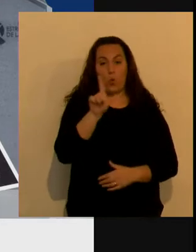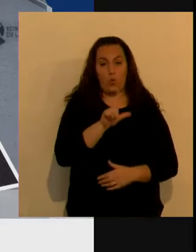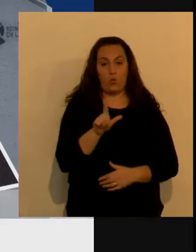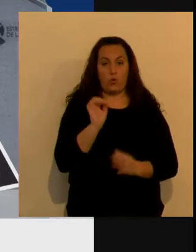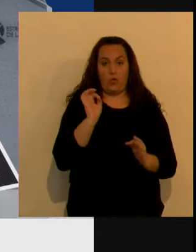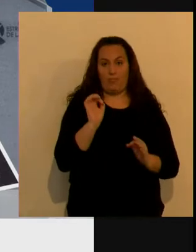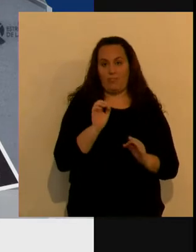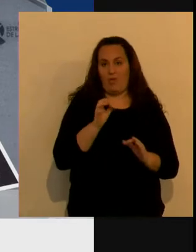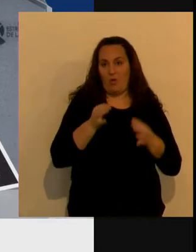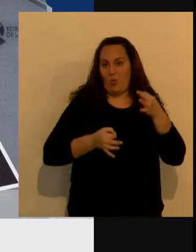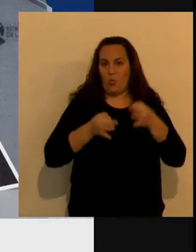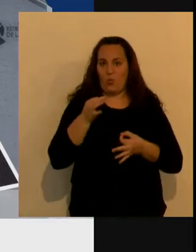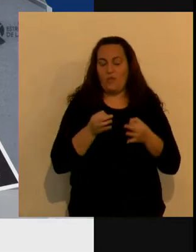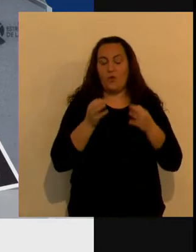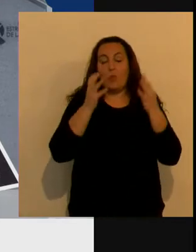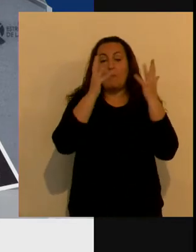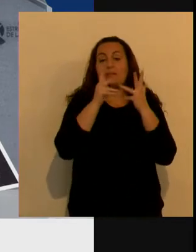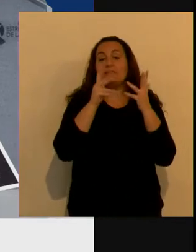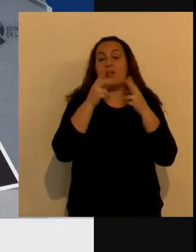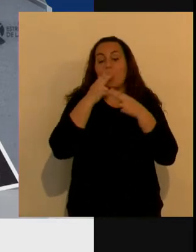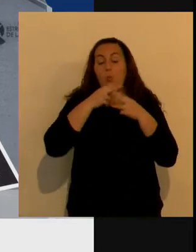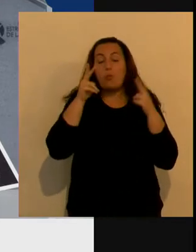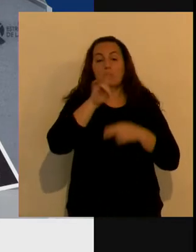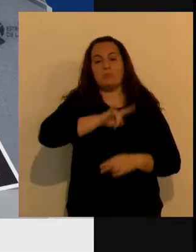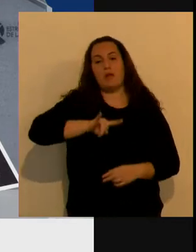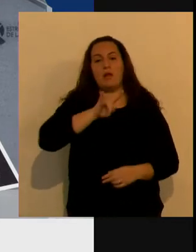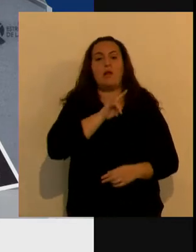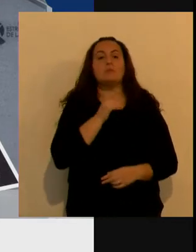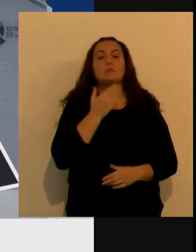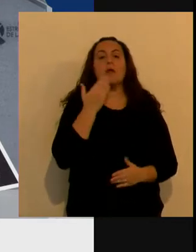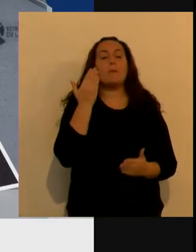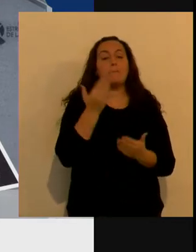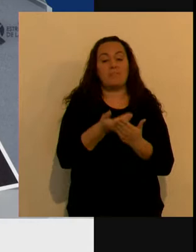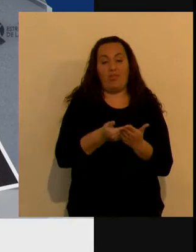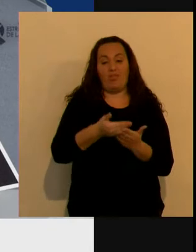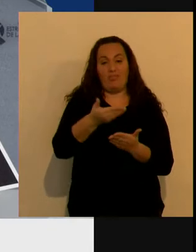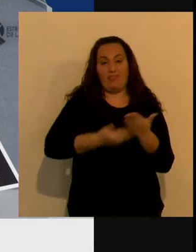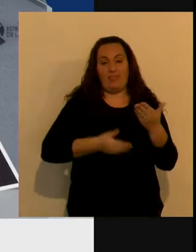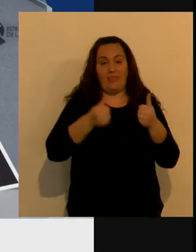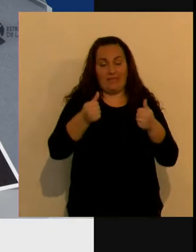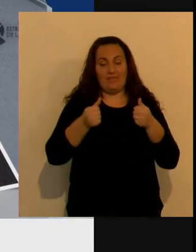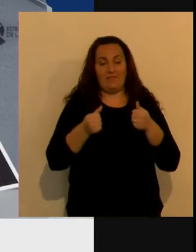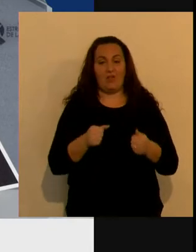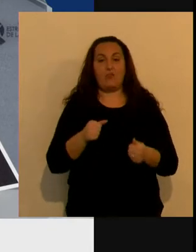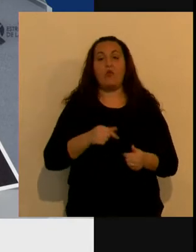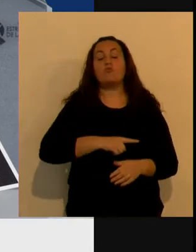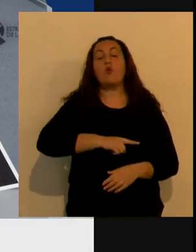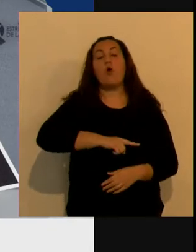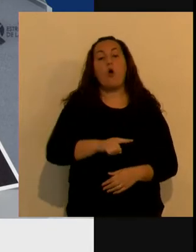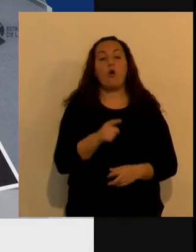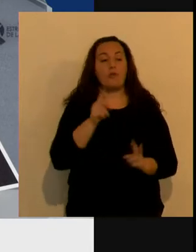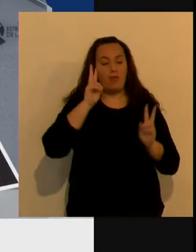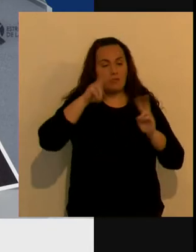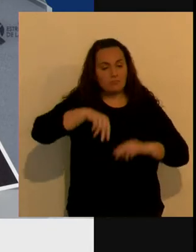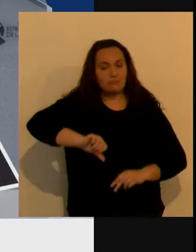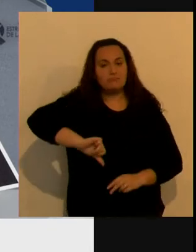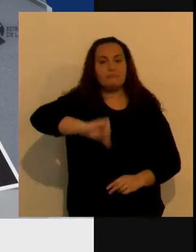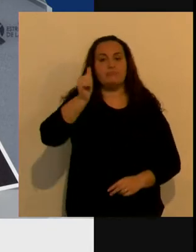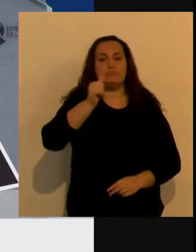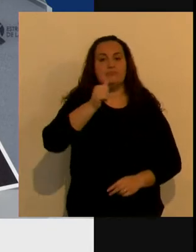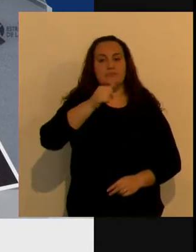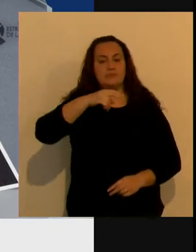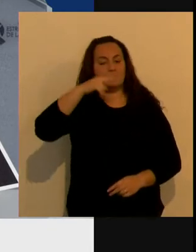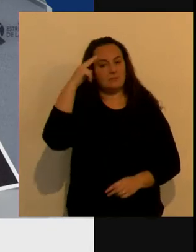de las administraciones públicas de Canarias, expido la presente certificación de orden y con el visto bueno del excelentísimo